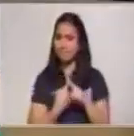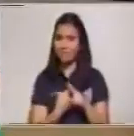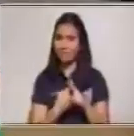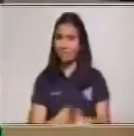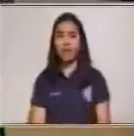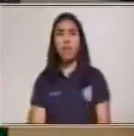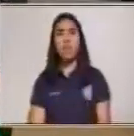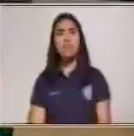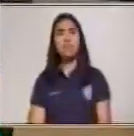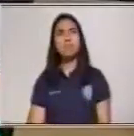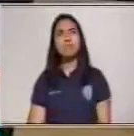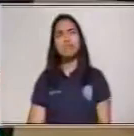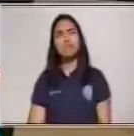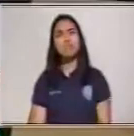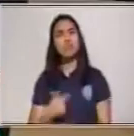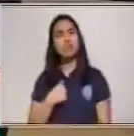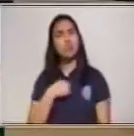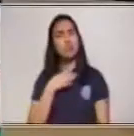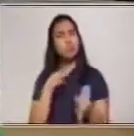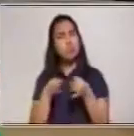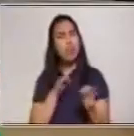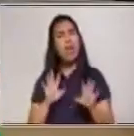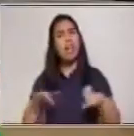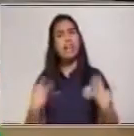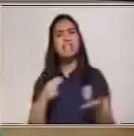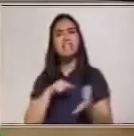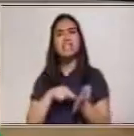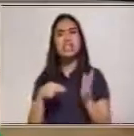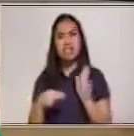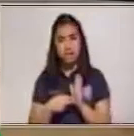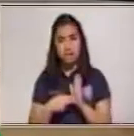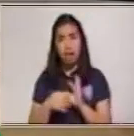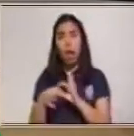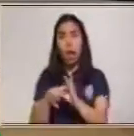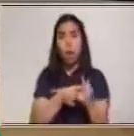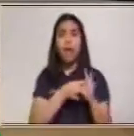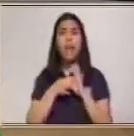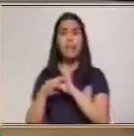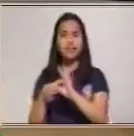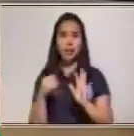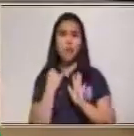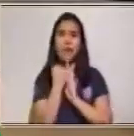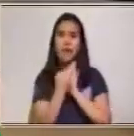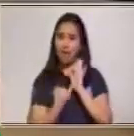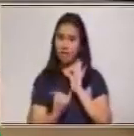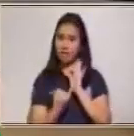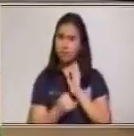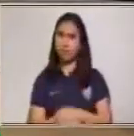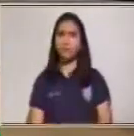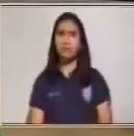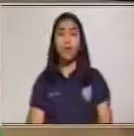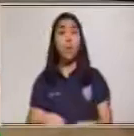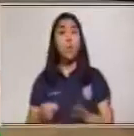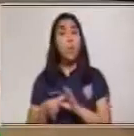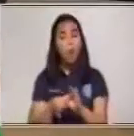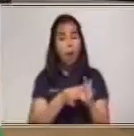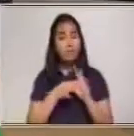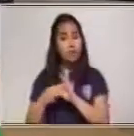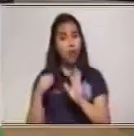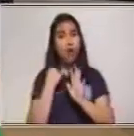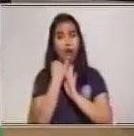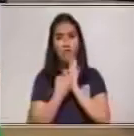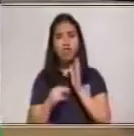la definición de organizadores gráficos. Los organizadores gráficos representan de forma gráfica